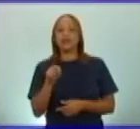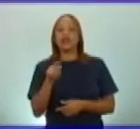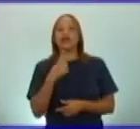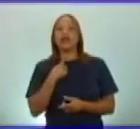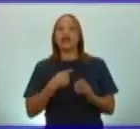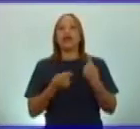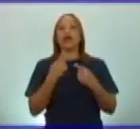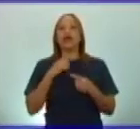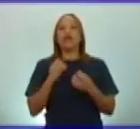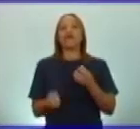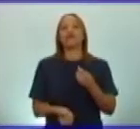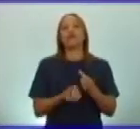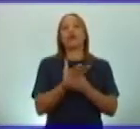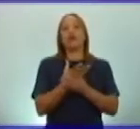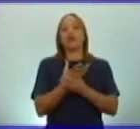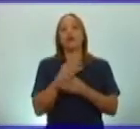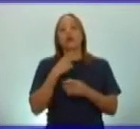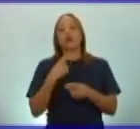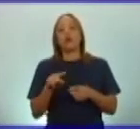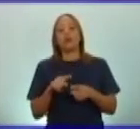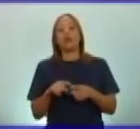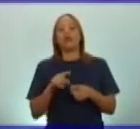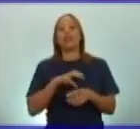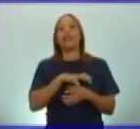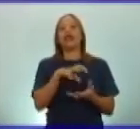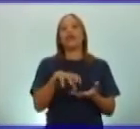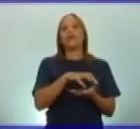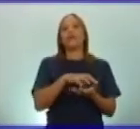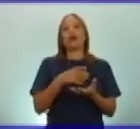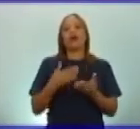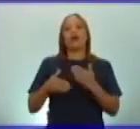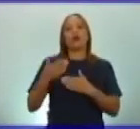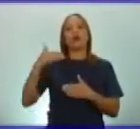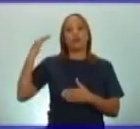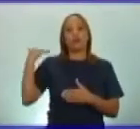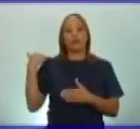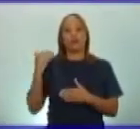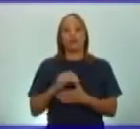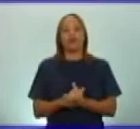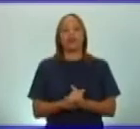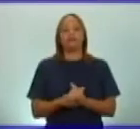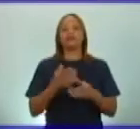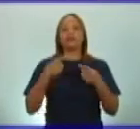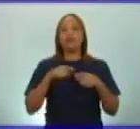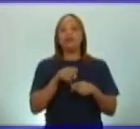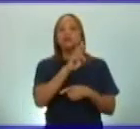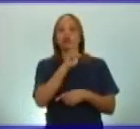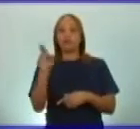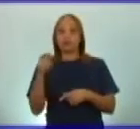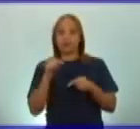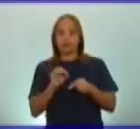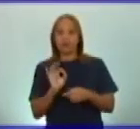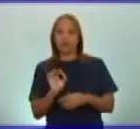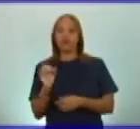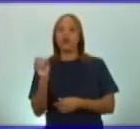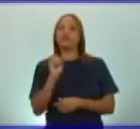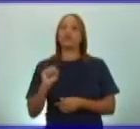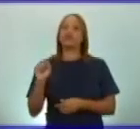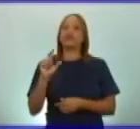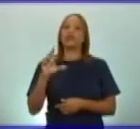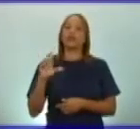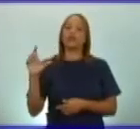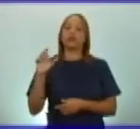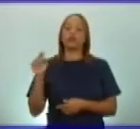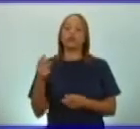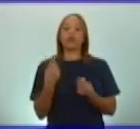lo que conocemos en la historia como la época contemporánea. Junto con esa revolución socialista de octubre, pues ambos